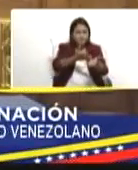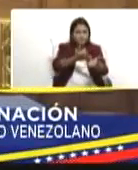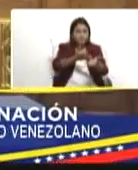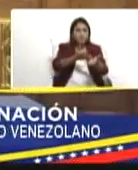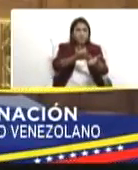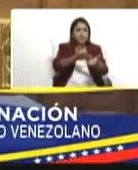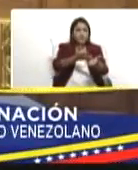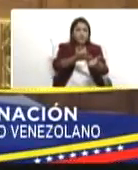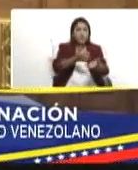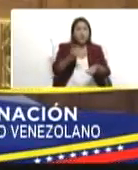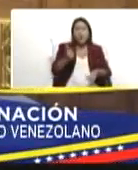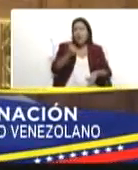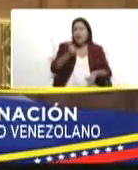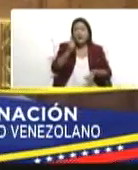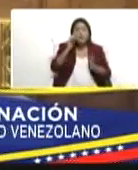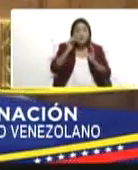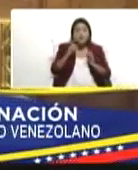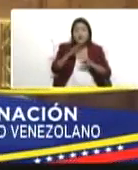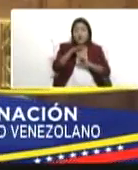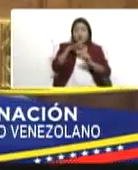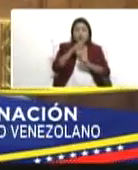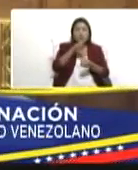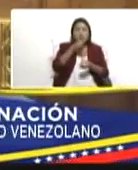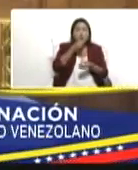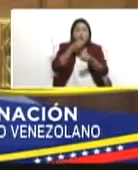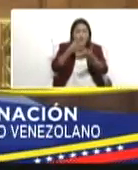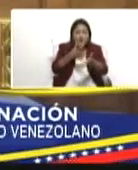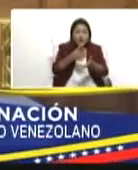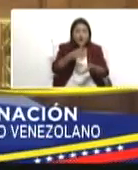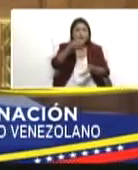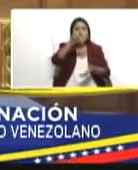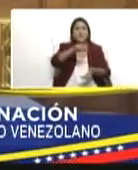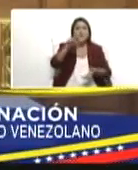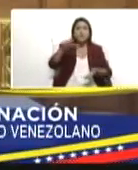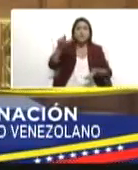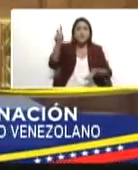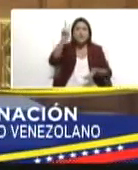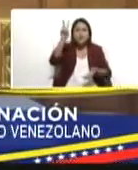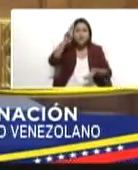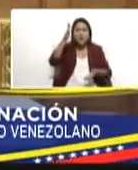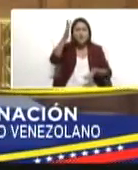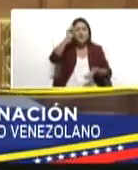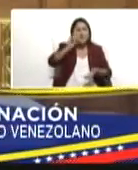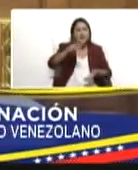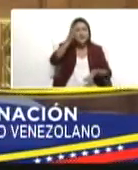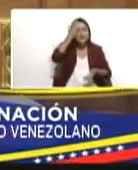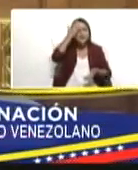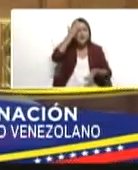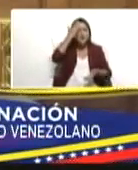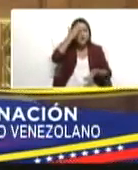sapo salga r yo lo voy a contar nuestro pueblo tiene que estar informado de todo esto y ustedes